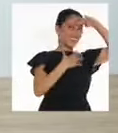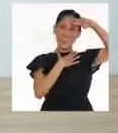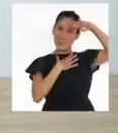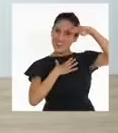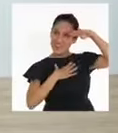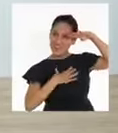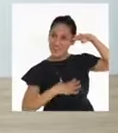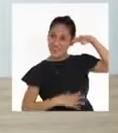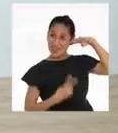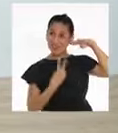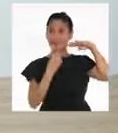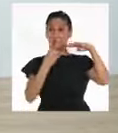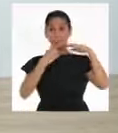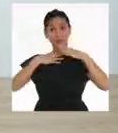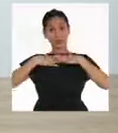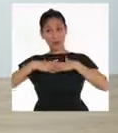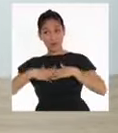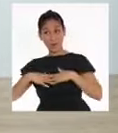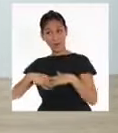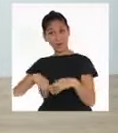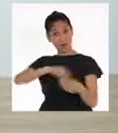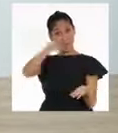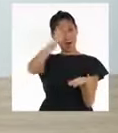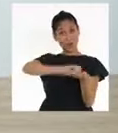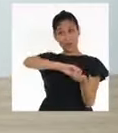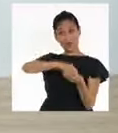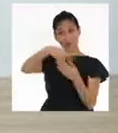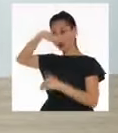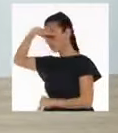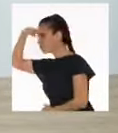punto centro. ¡Pum, clap! Inhalo.